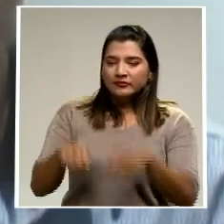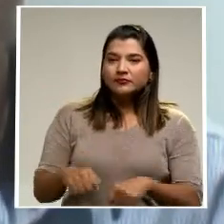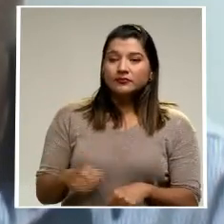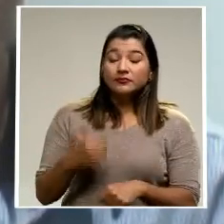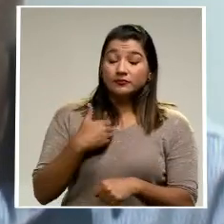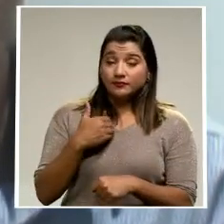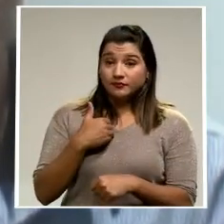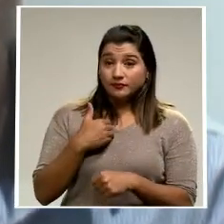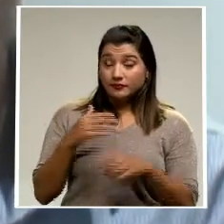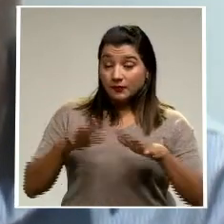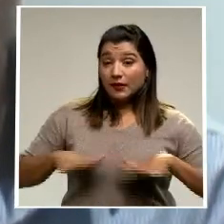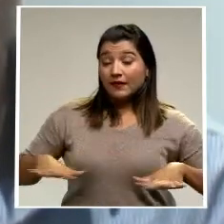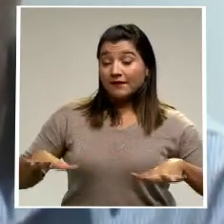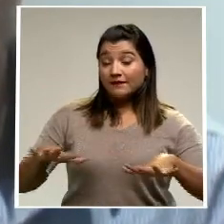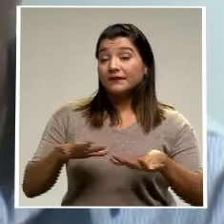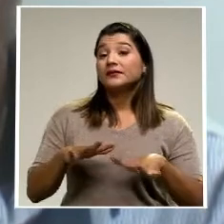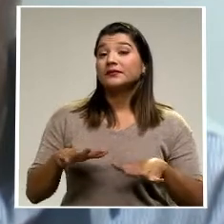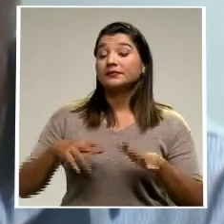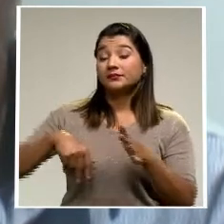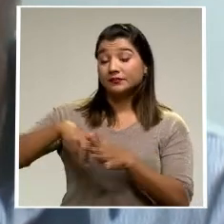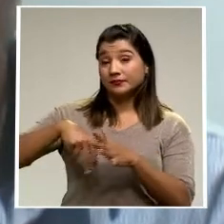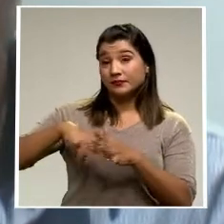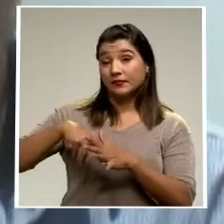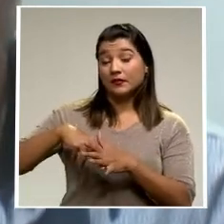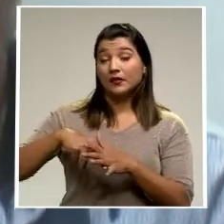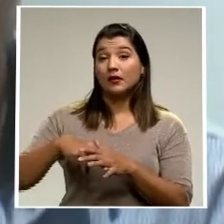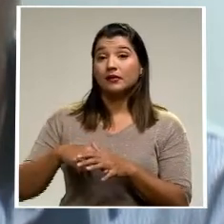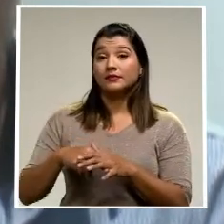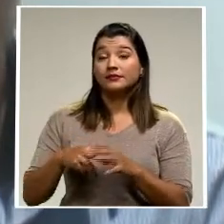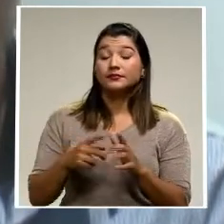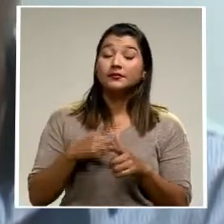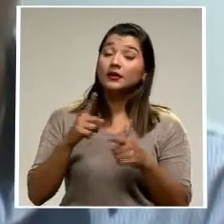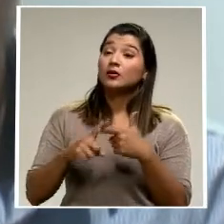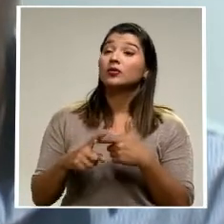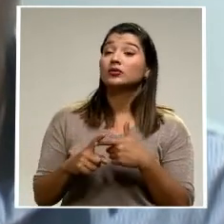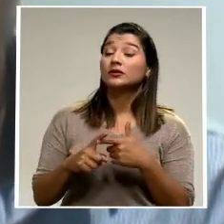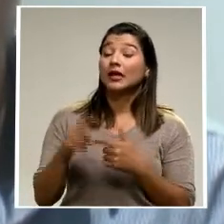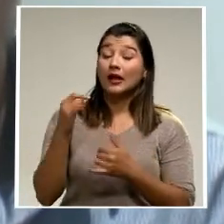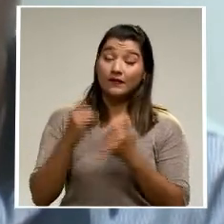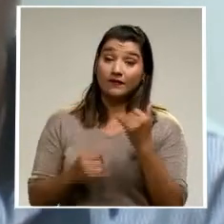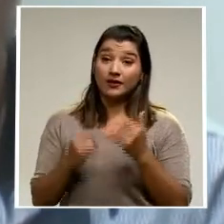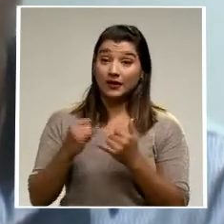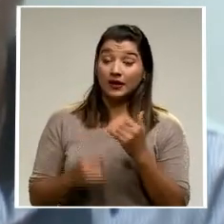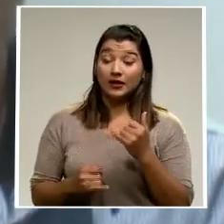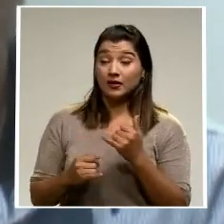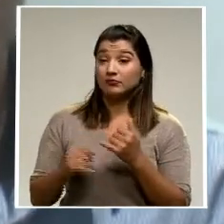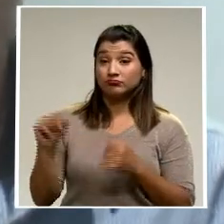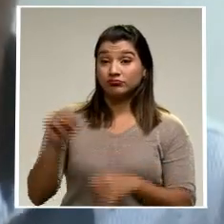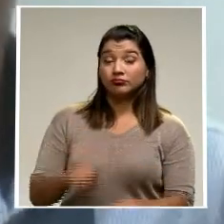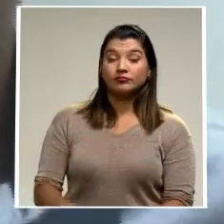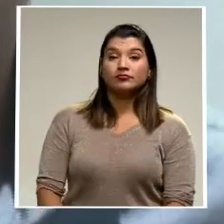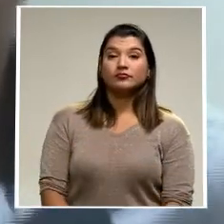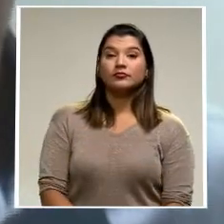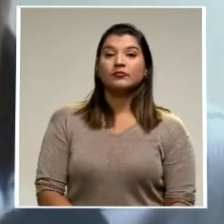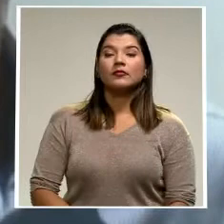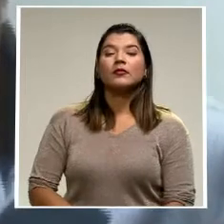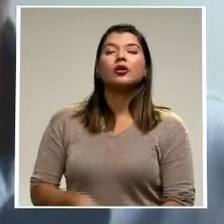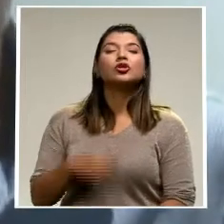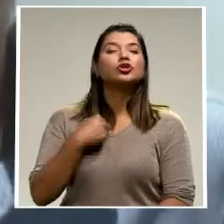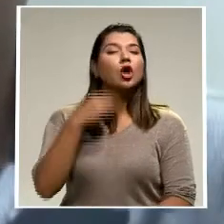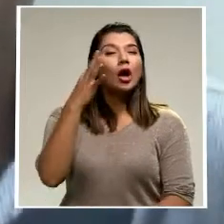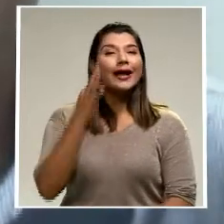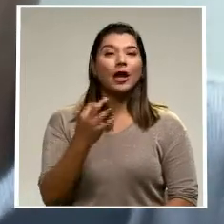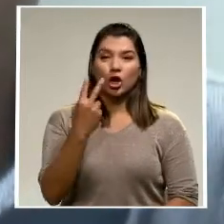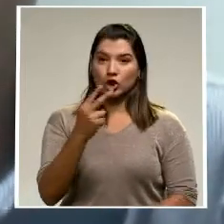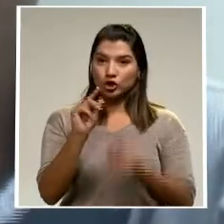caliente se torpedea la negociación con el fondo y finalmente se la hunde? Creo que hay dos grupos,